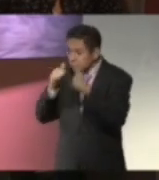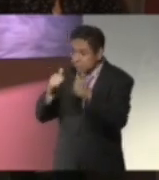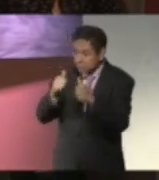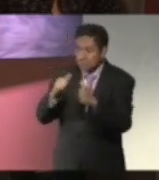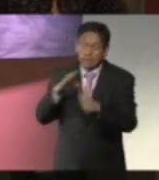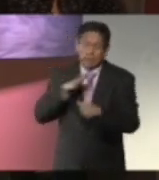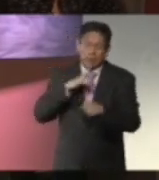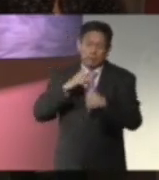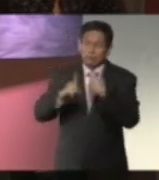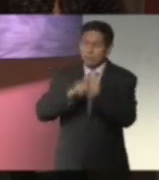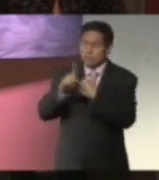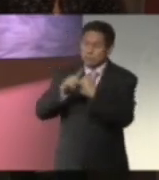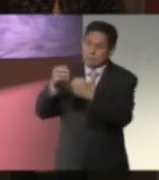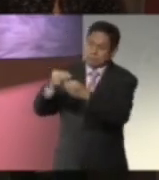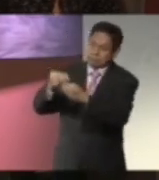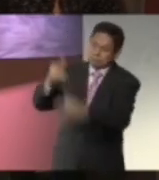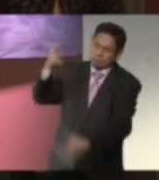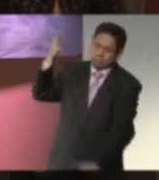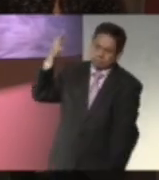resolver